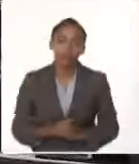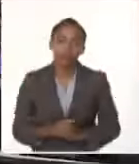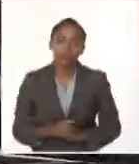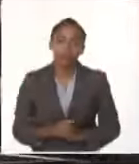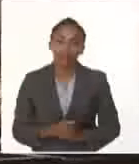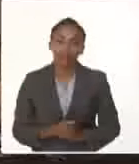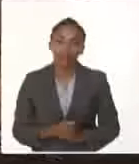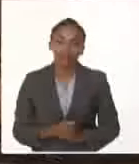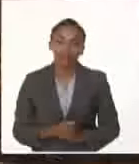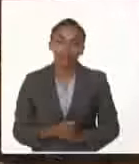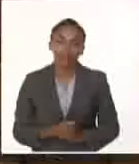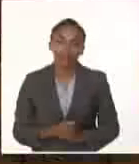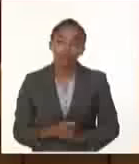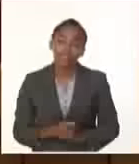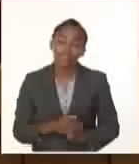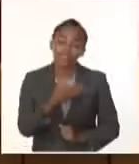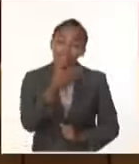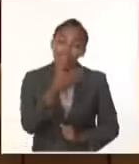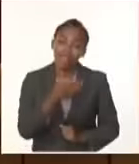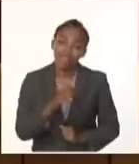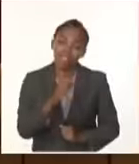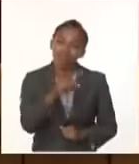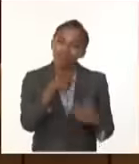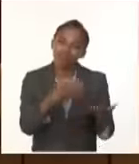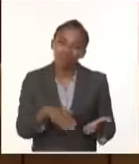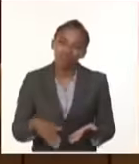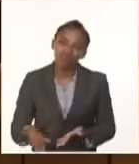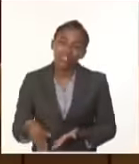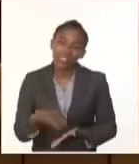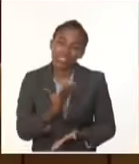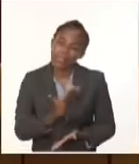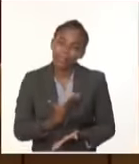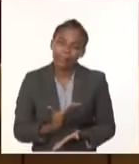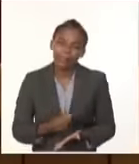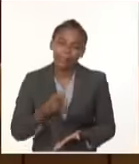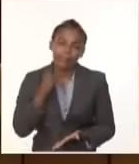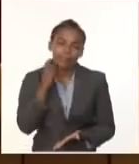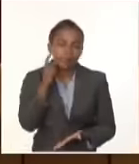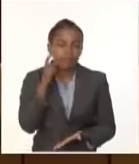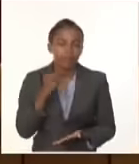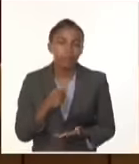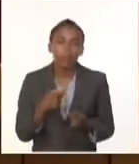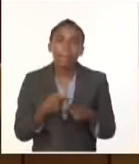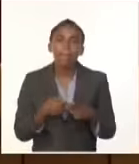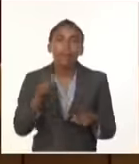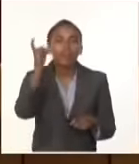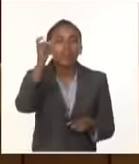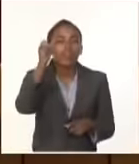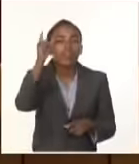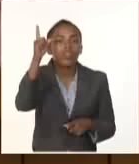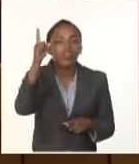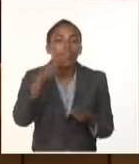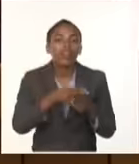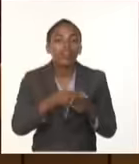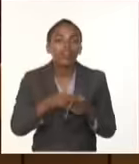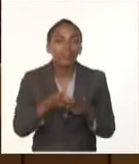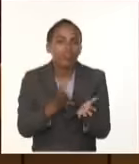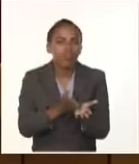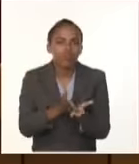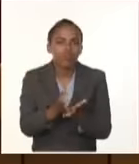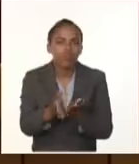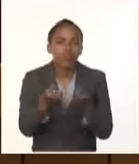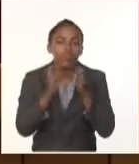Ya no está físicamente Fidel, es dolorosamente cierto, pero están sus ideas y su legado. Y están